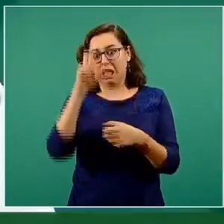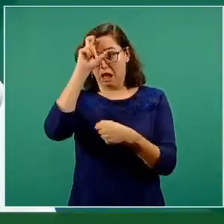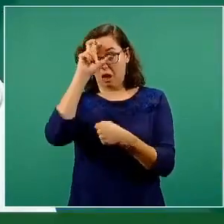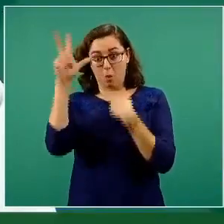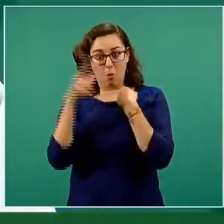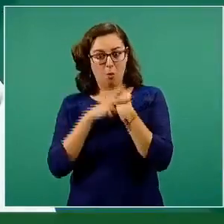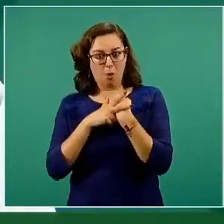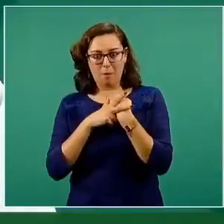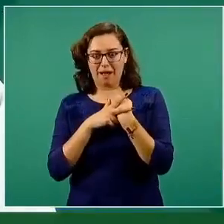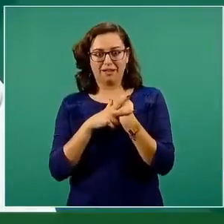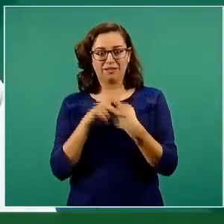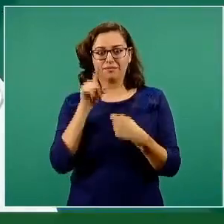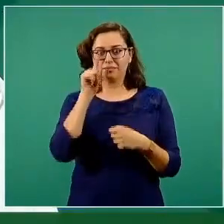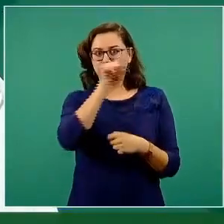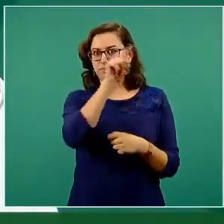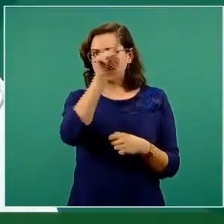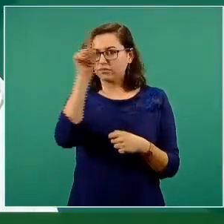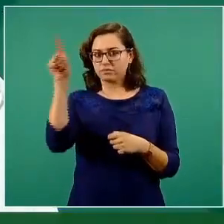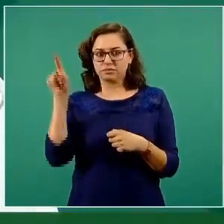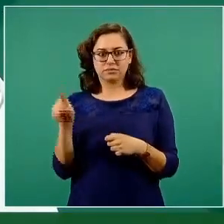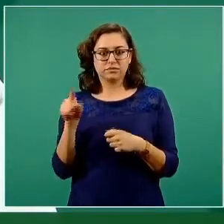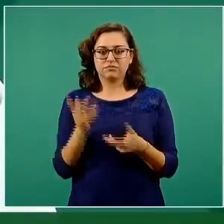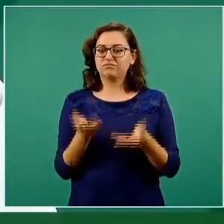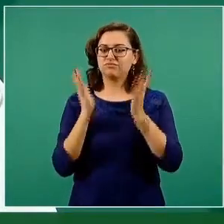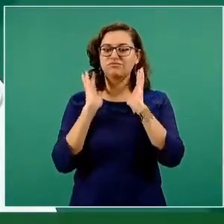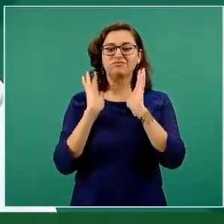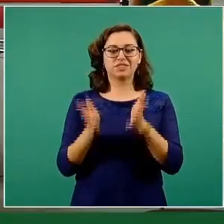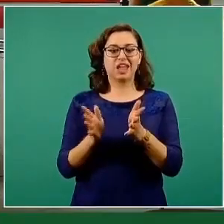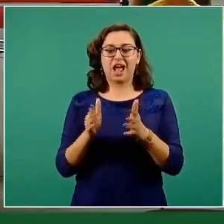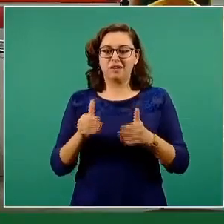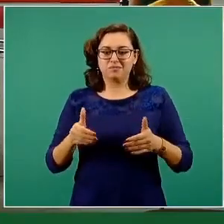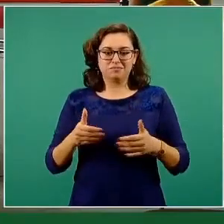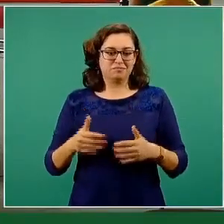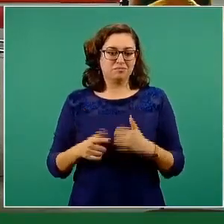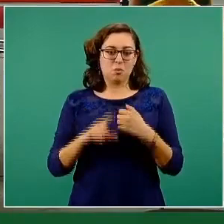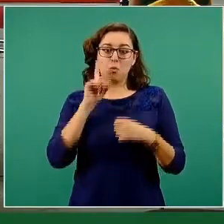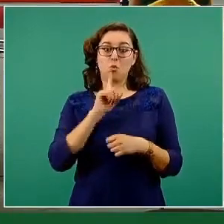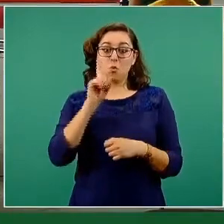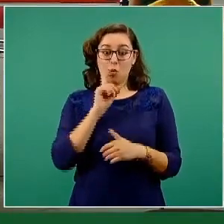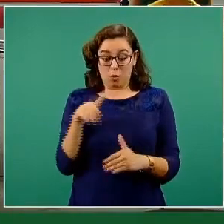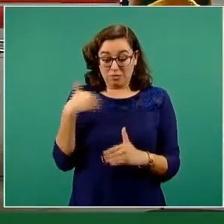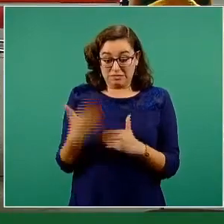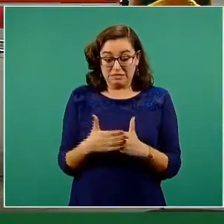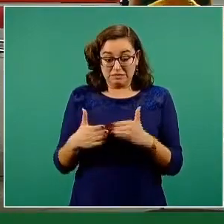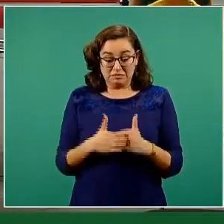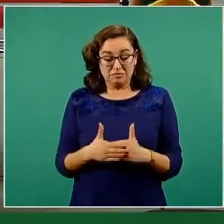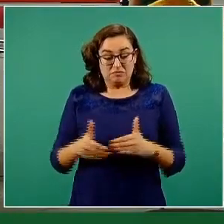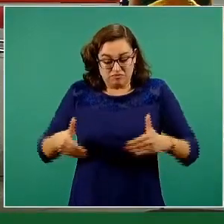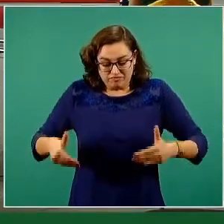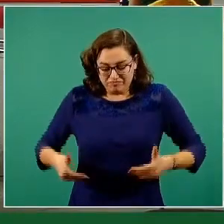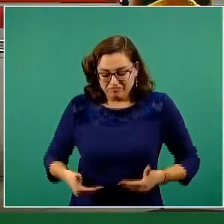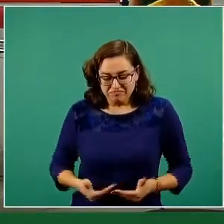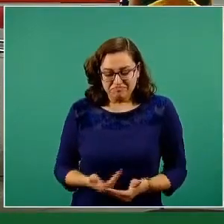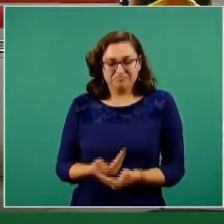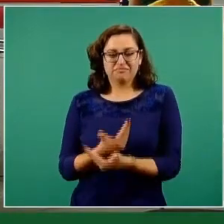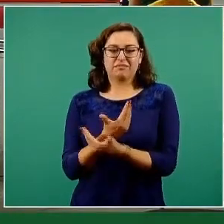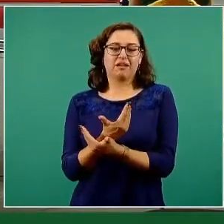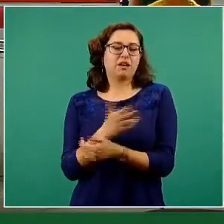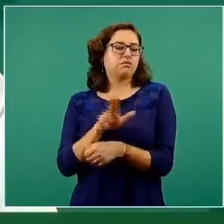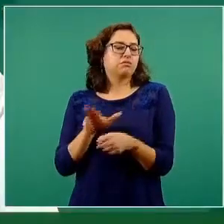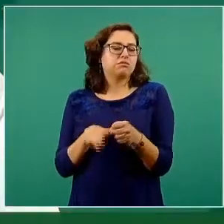Europa occidental, tienen hoy modelos de atención del parto que son mucho más humanos, mucho más